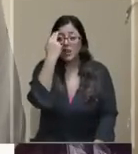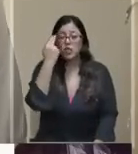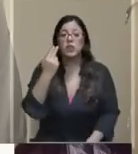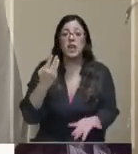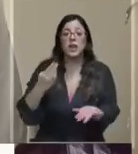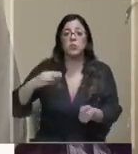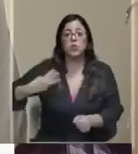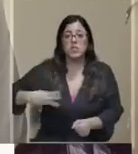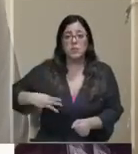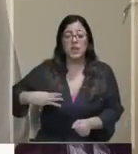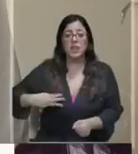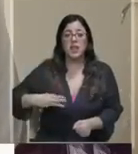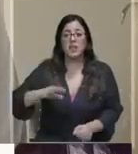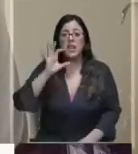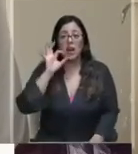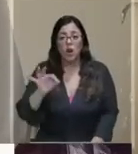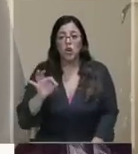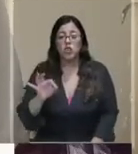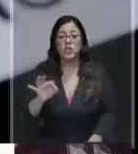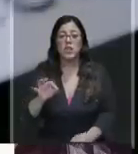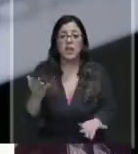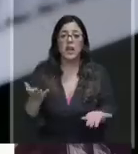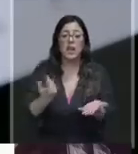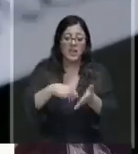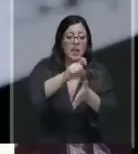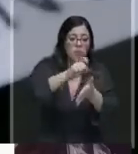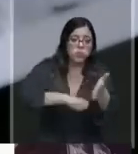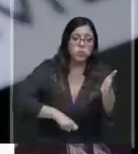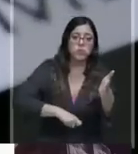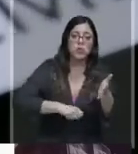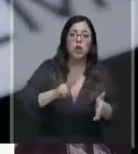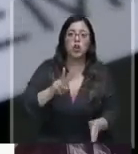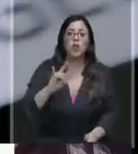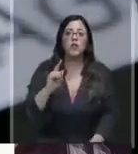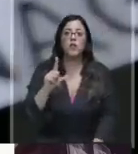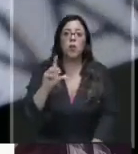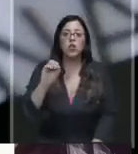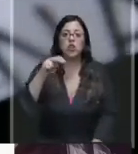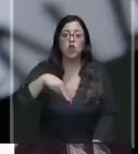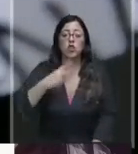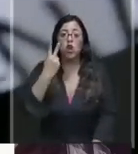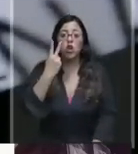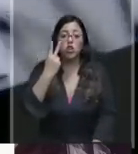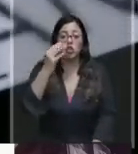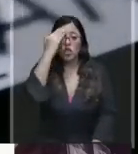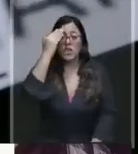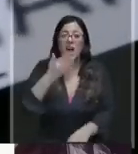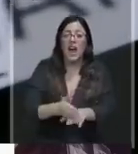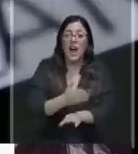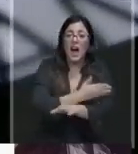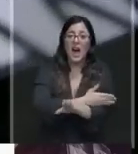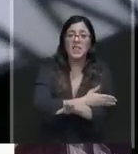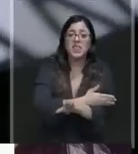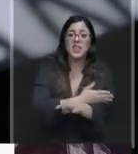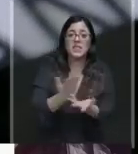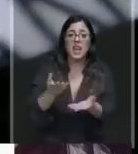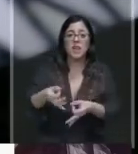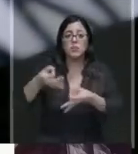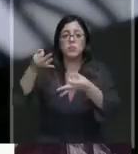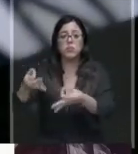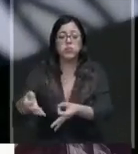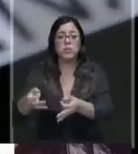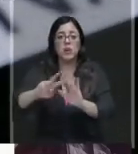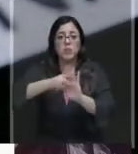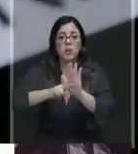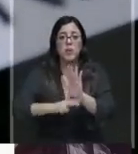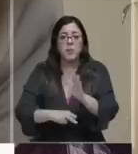firmó un contrato de corretaje con Vulcom. El 13 de marzo, dos días antes de que haya sido enviado ese acuerdo de consejo modificado al